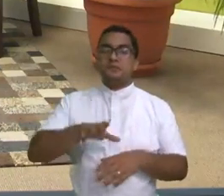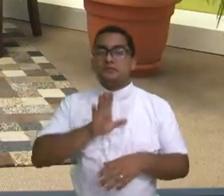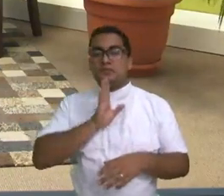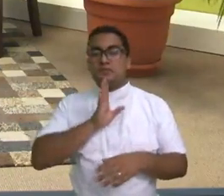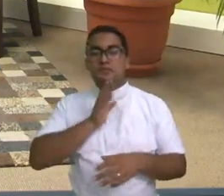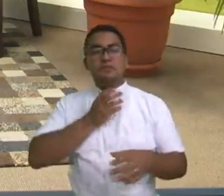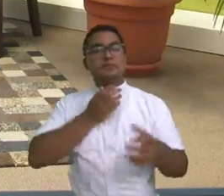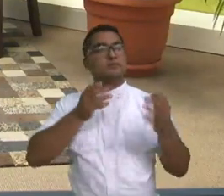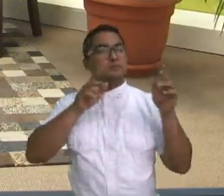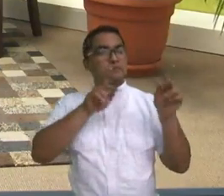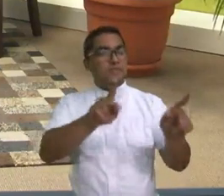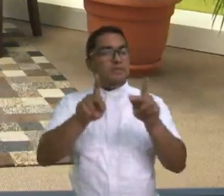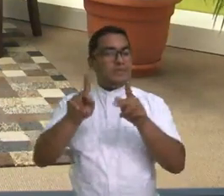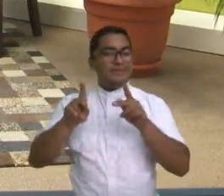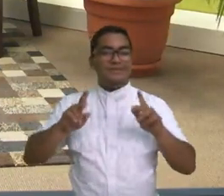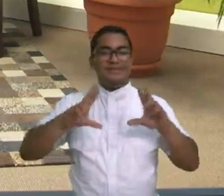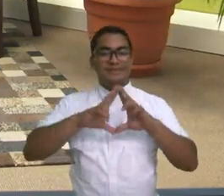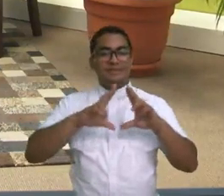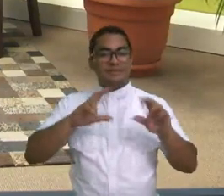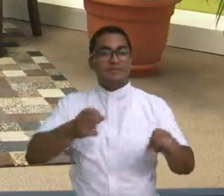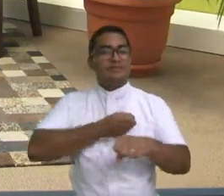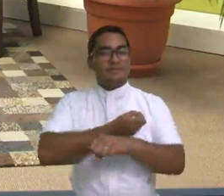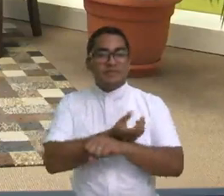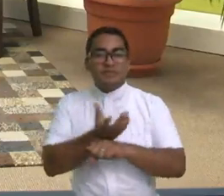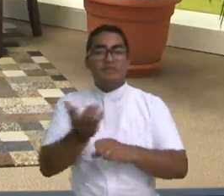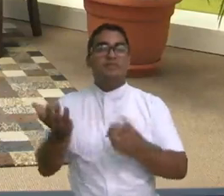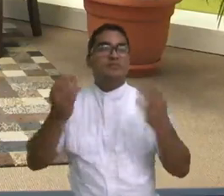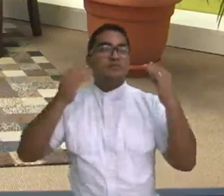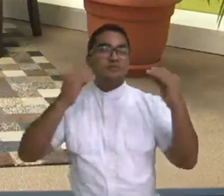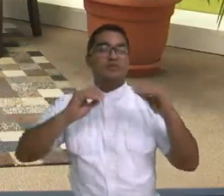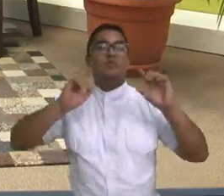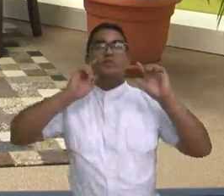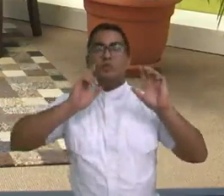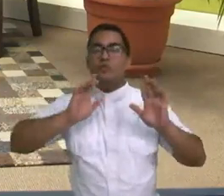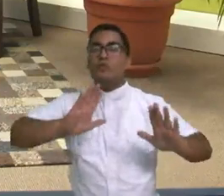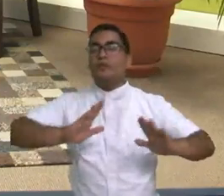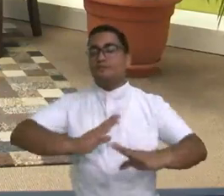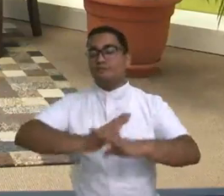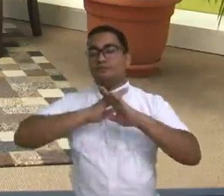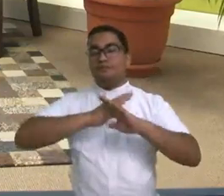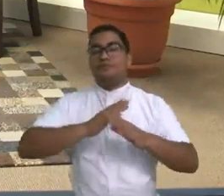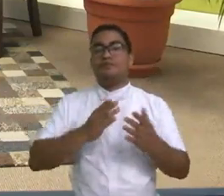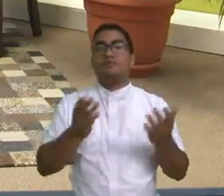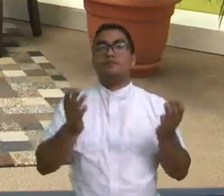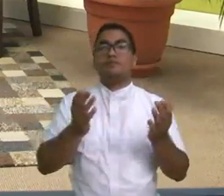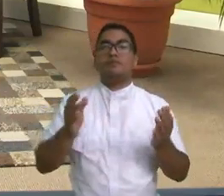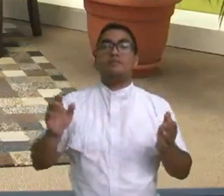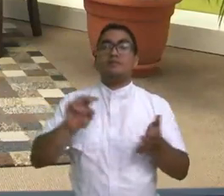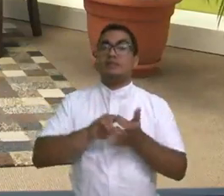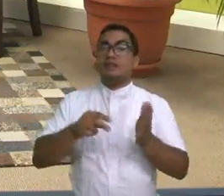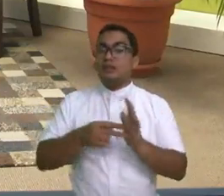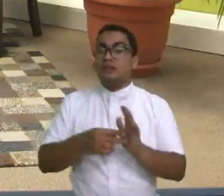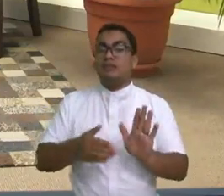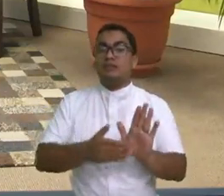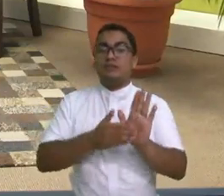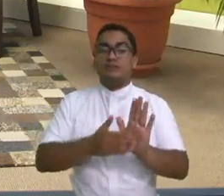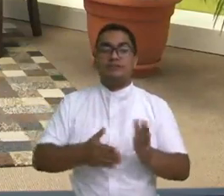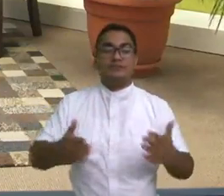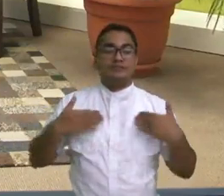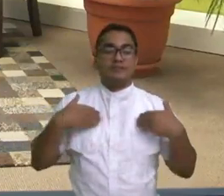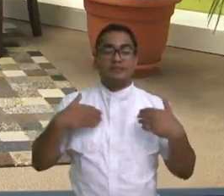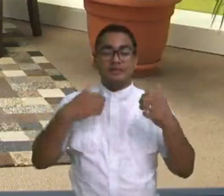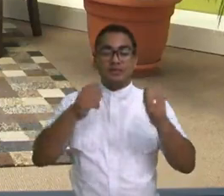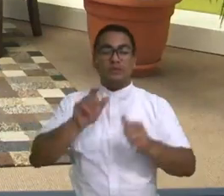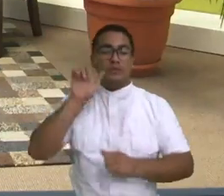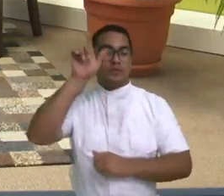la población y llevar ese mensaje preventivo, educativo, ¿verdad? Que casualmente es de este modelo de salud, el modelo de nuestro